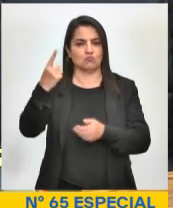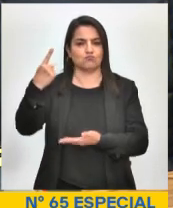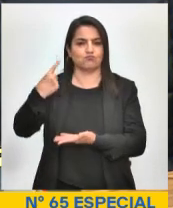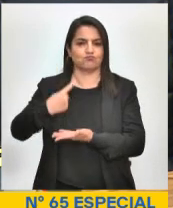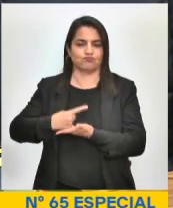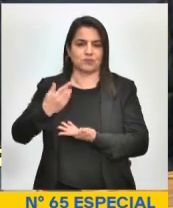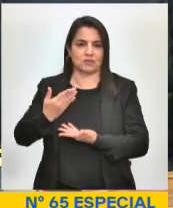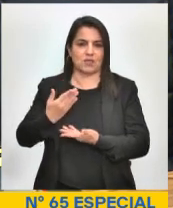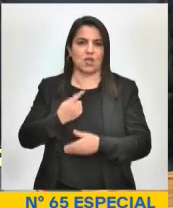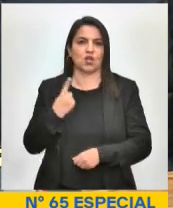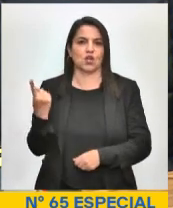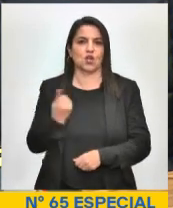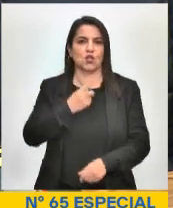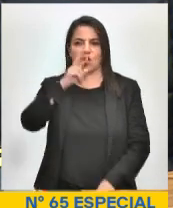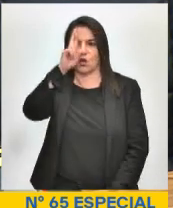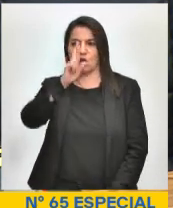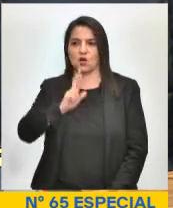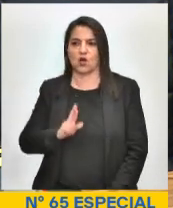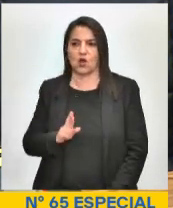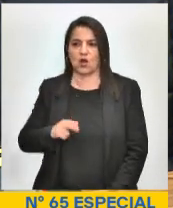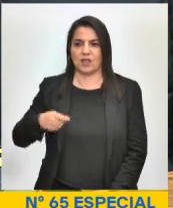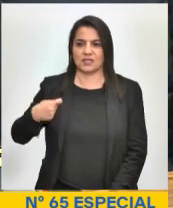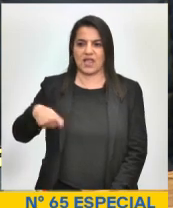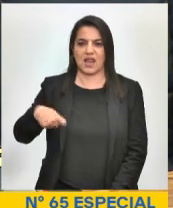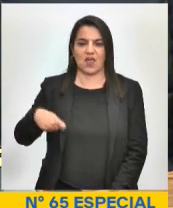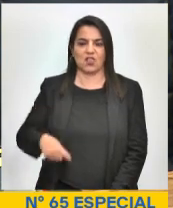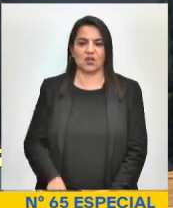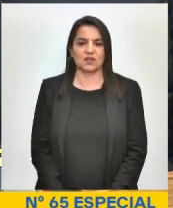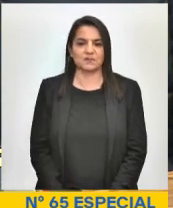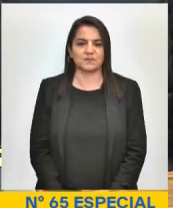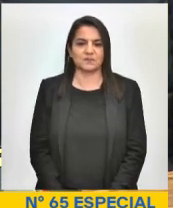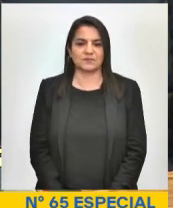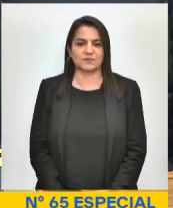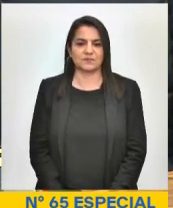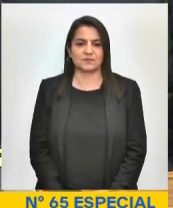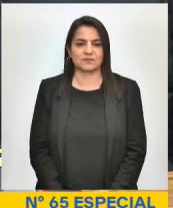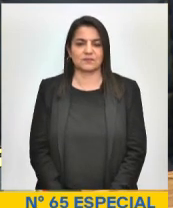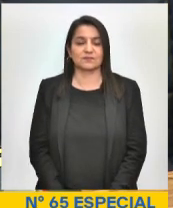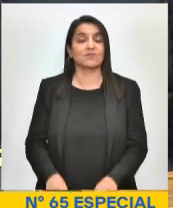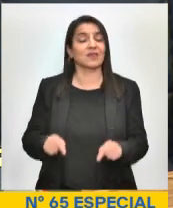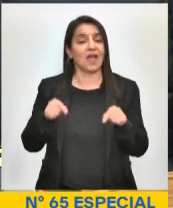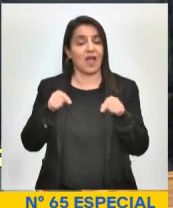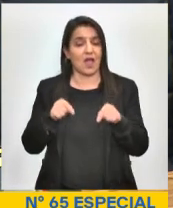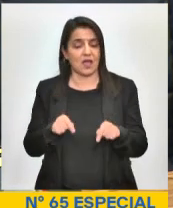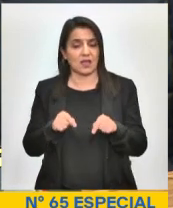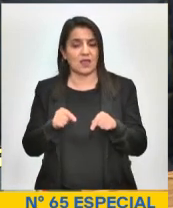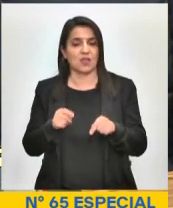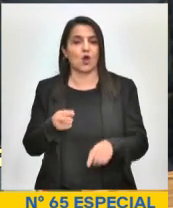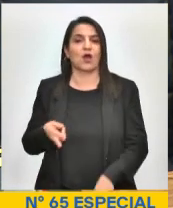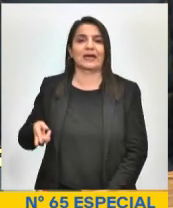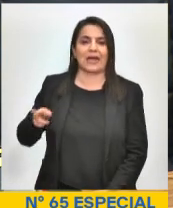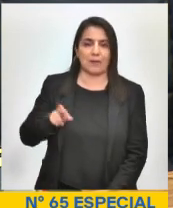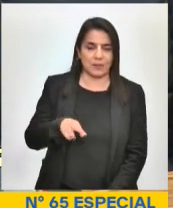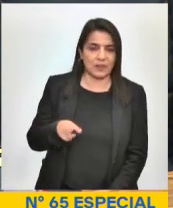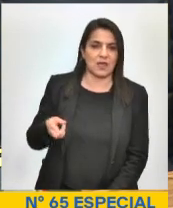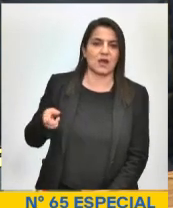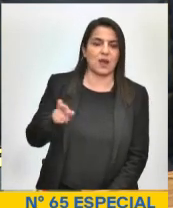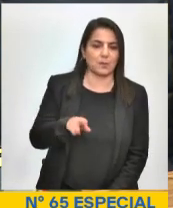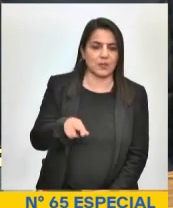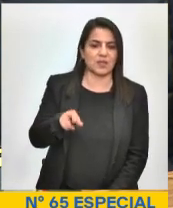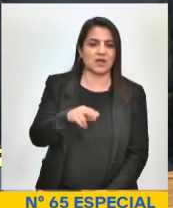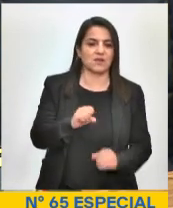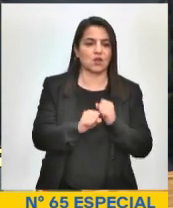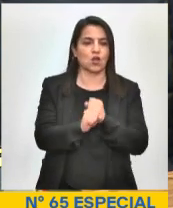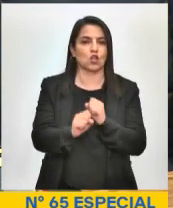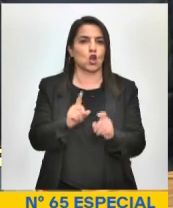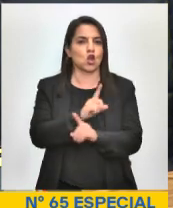de nuestra función como senadores. Aquí, a pesar de que una y otra vez repiten lo contrario, no se